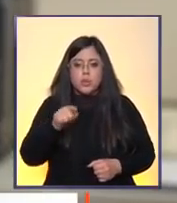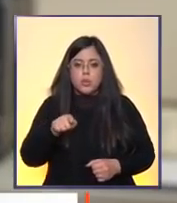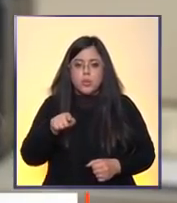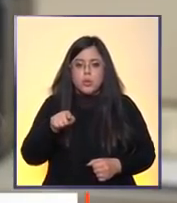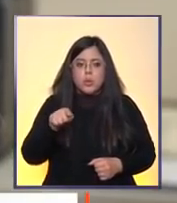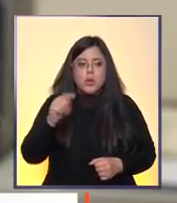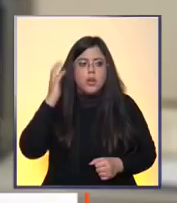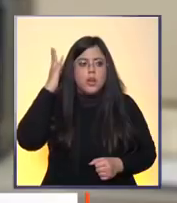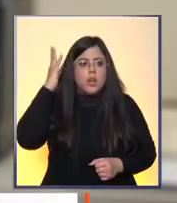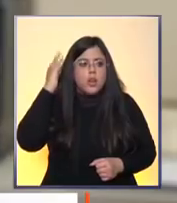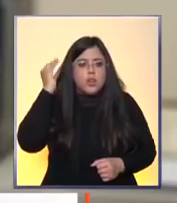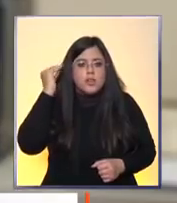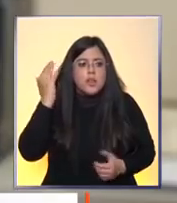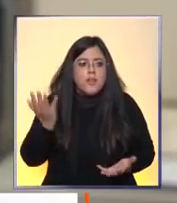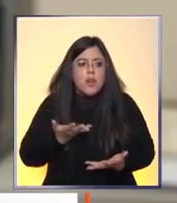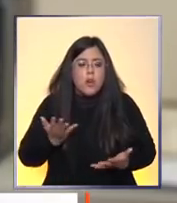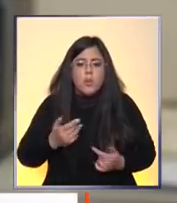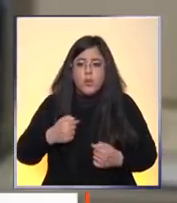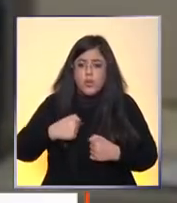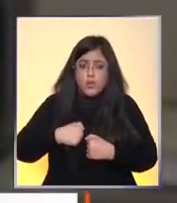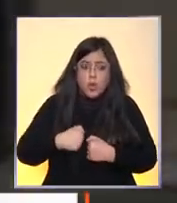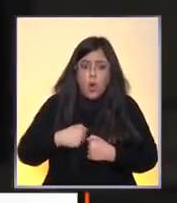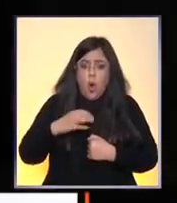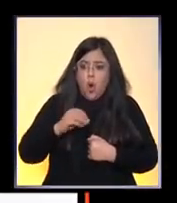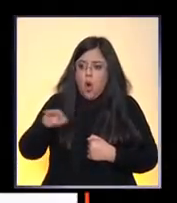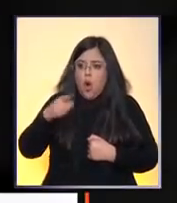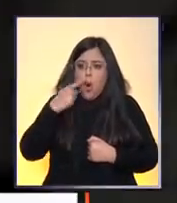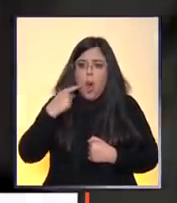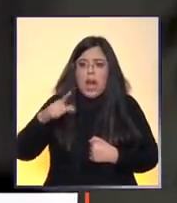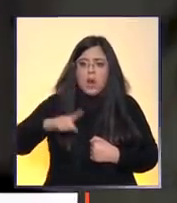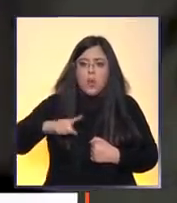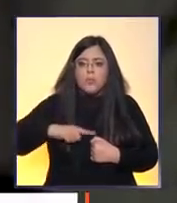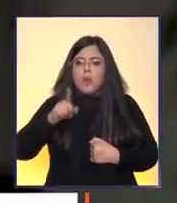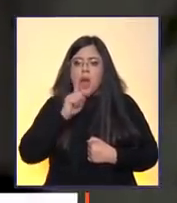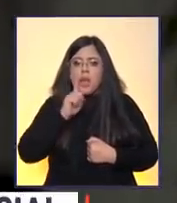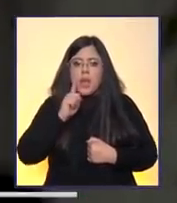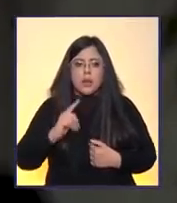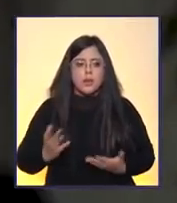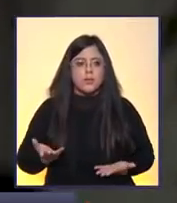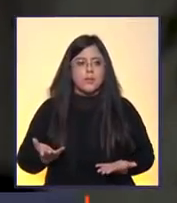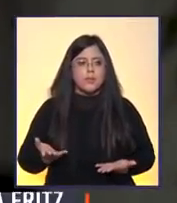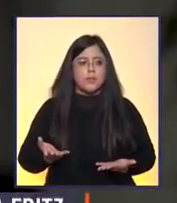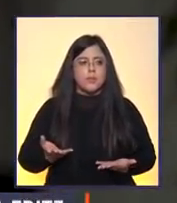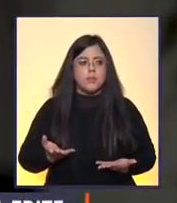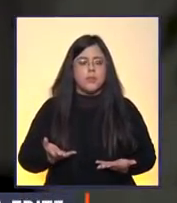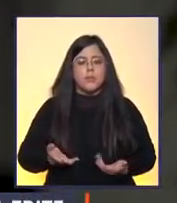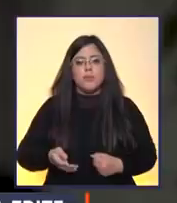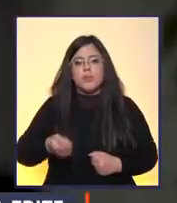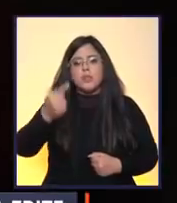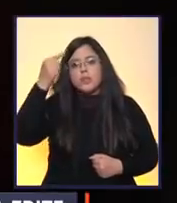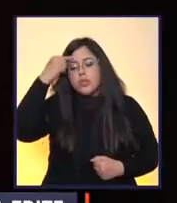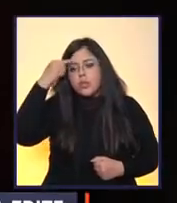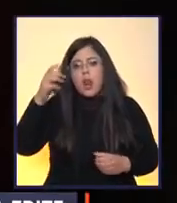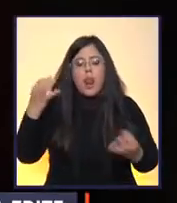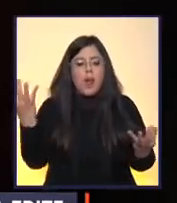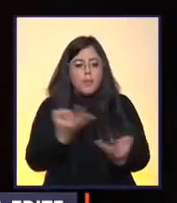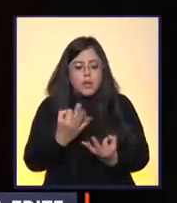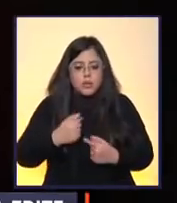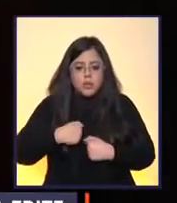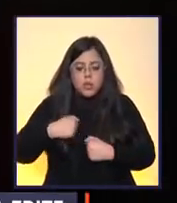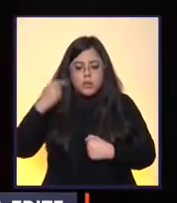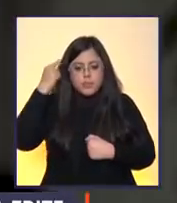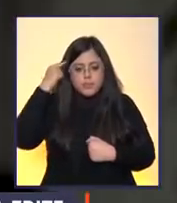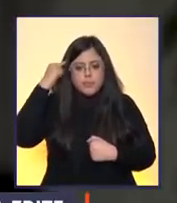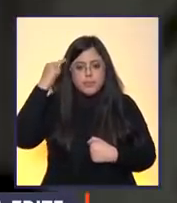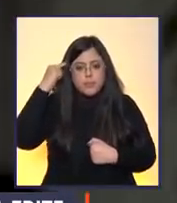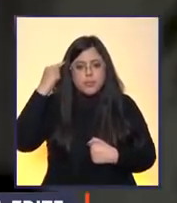entiendes o no? Si esto es, ¿soy yo o es él? Estúpida la explicación que a veces me doy.